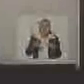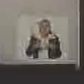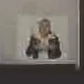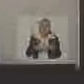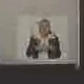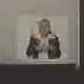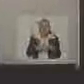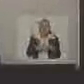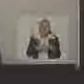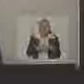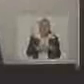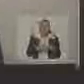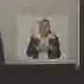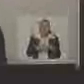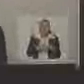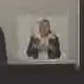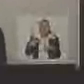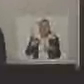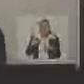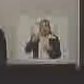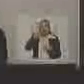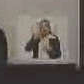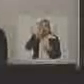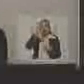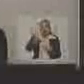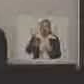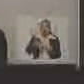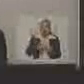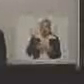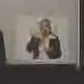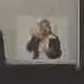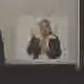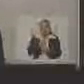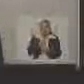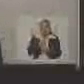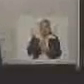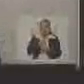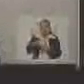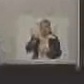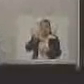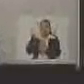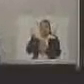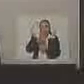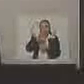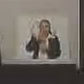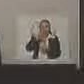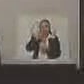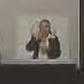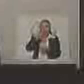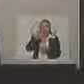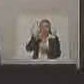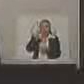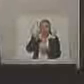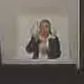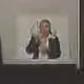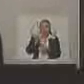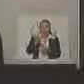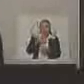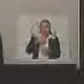días. Reitero que en la primera quincena de octubre, una vez que hayamos tomado el